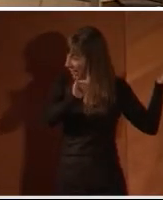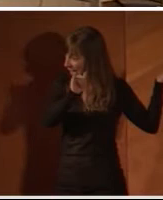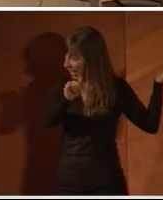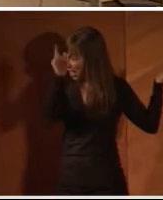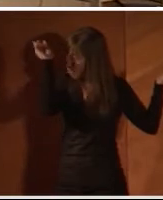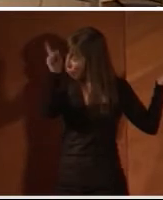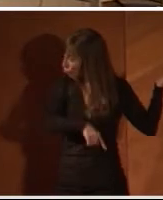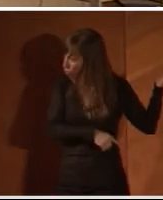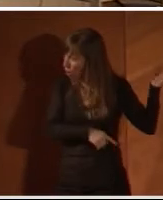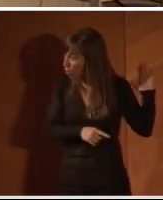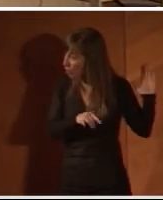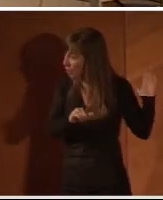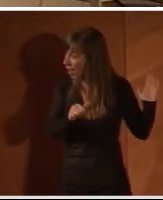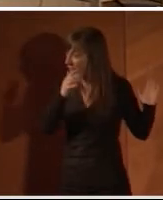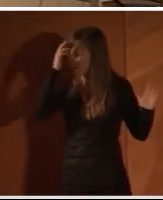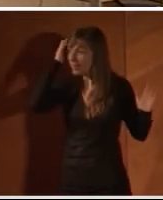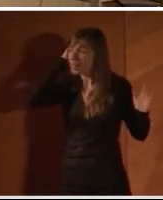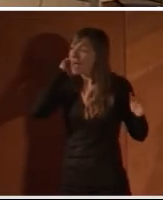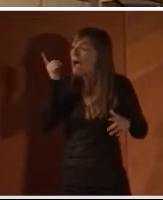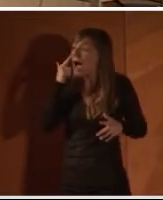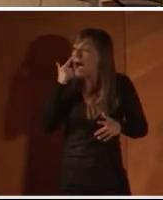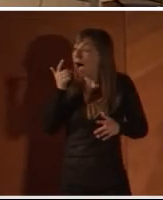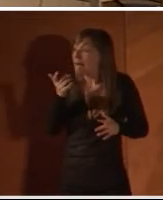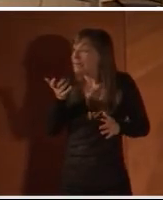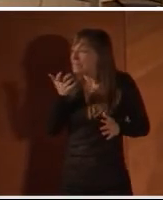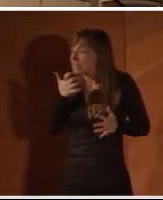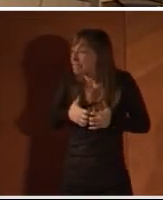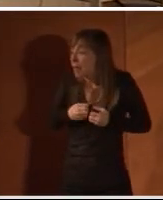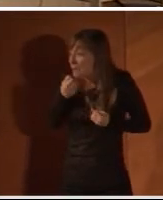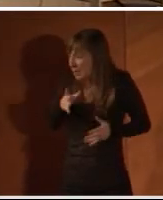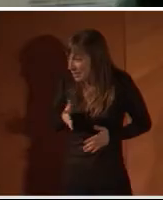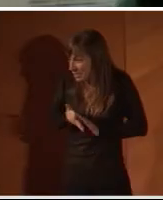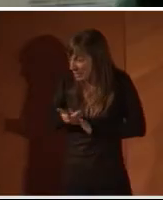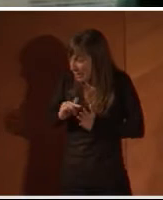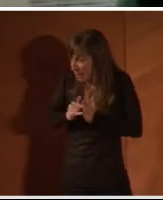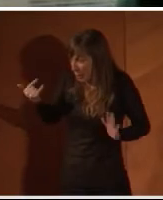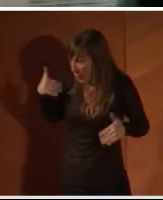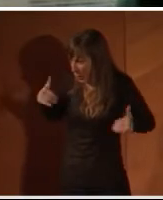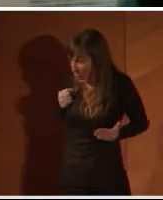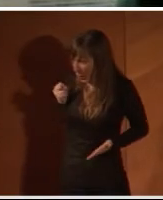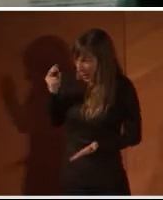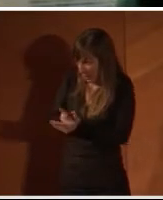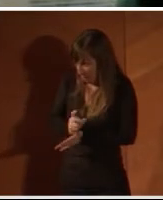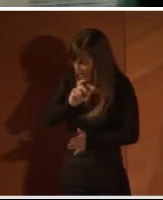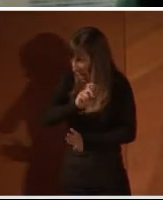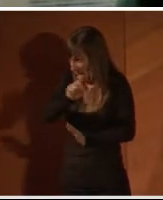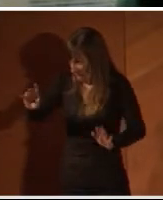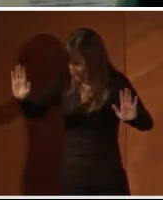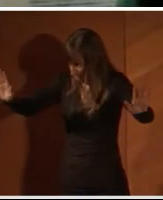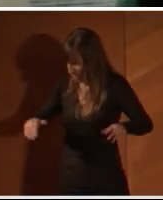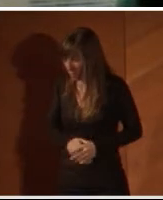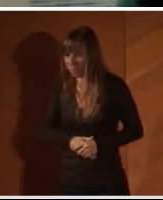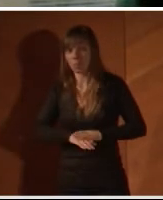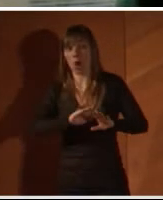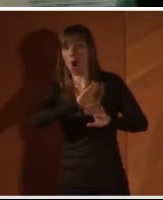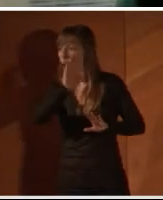todos reunidos. Vamos a ver qué tal sale esto, que es todo un reto tecnológico, os lo digo desde ya. Hola